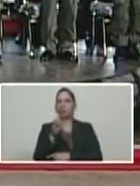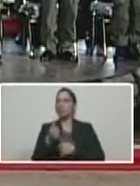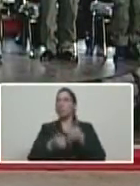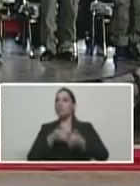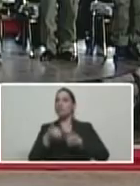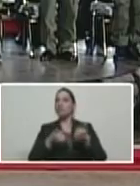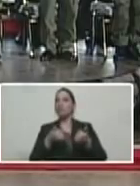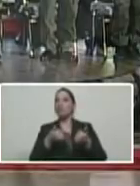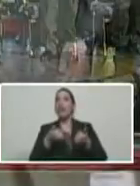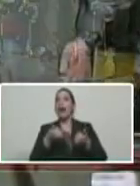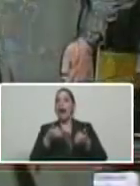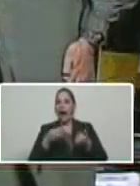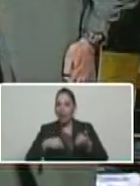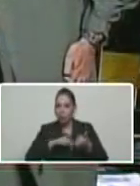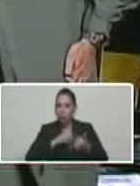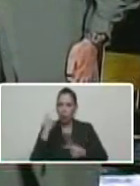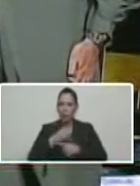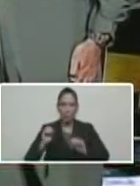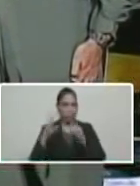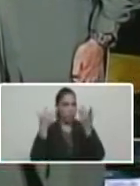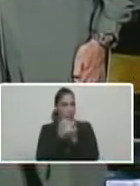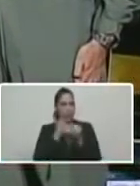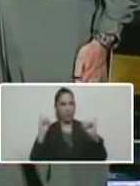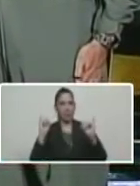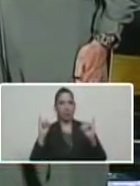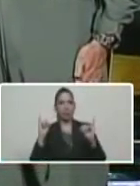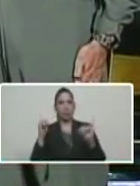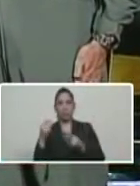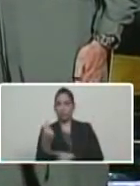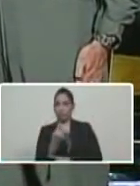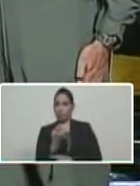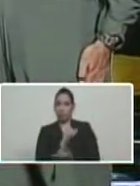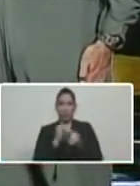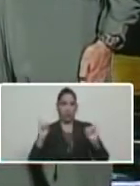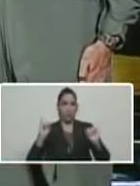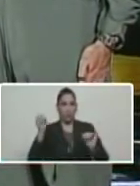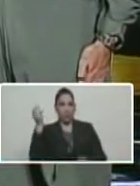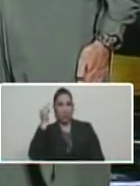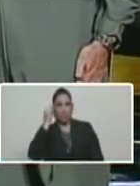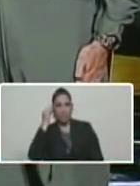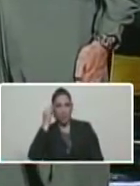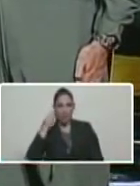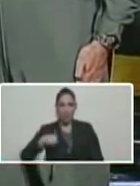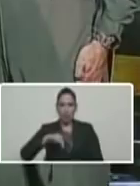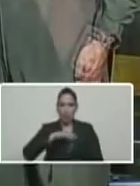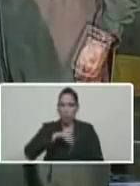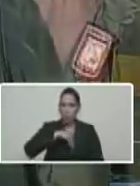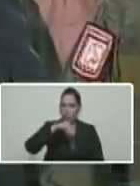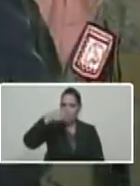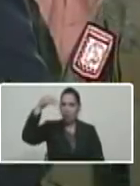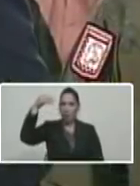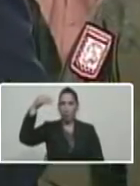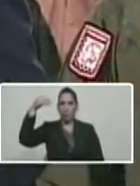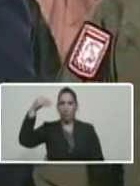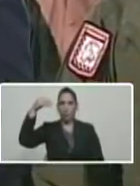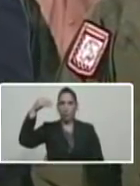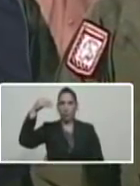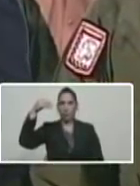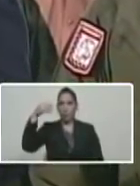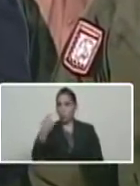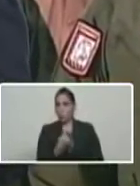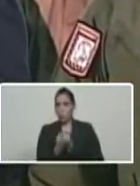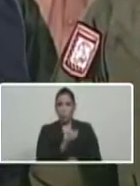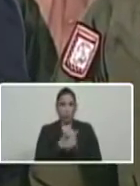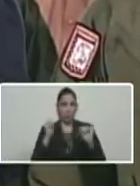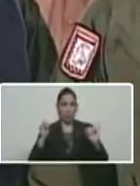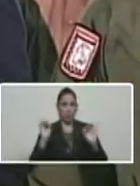La independencia. No solo la independencia de nuestras mentes, de nuestras almas. No solo la